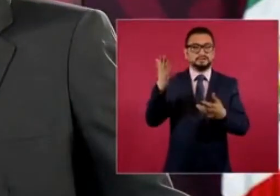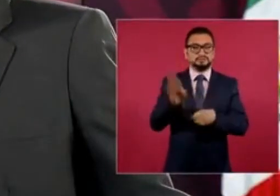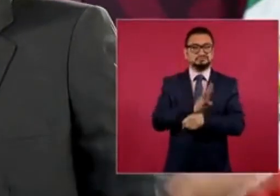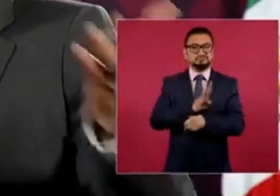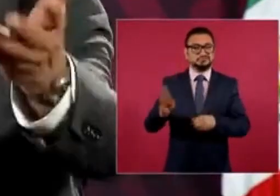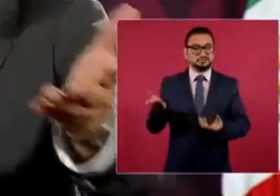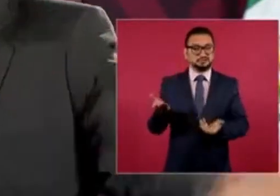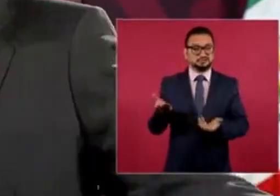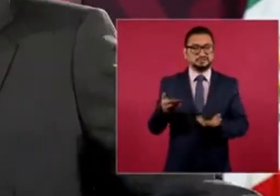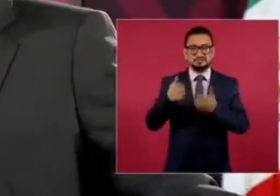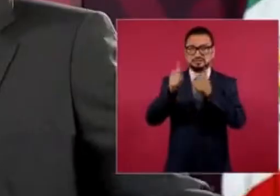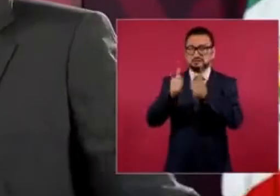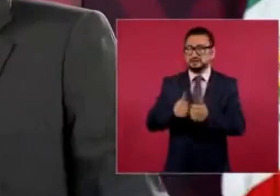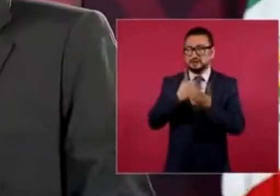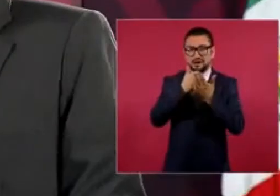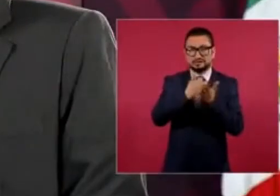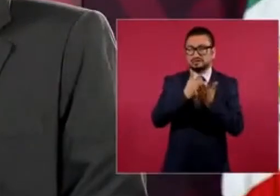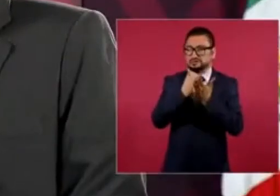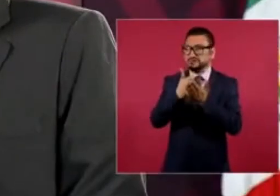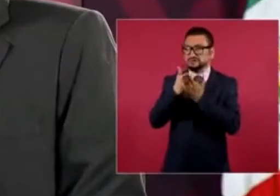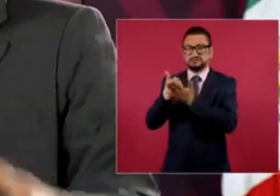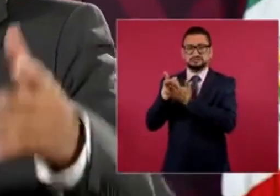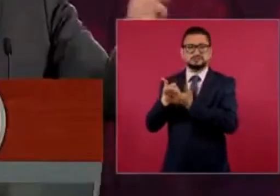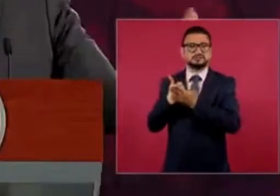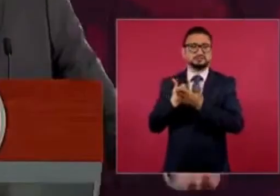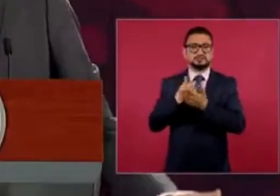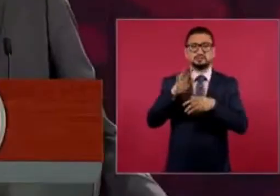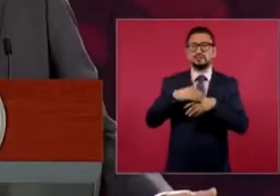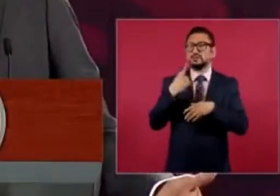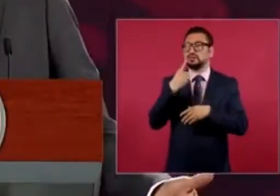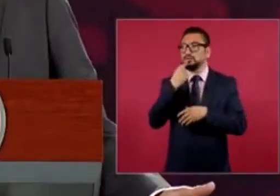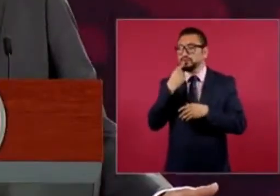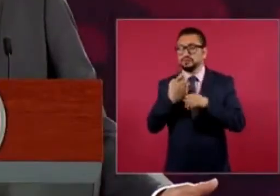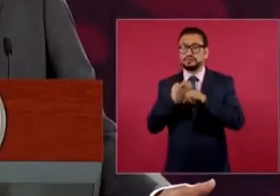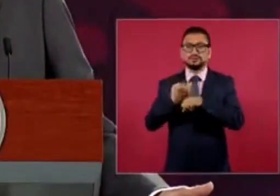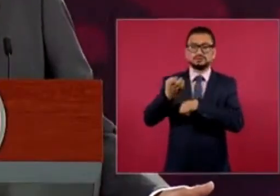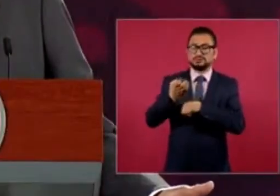y ahí están ayudando que policías estatales